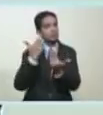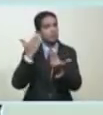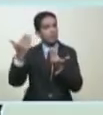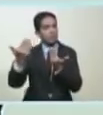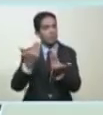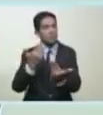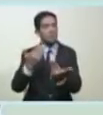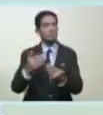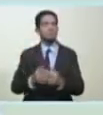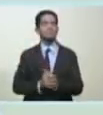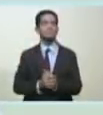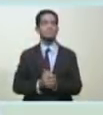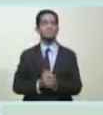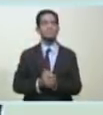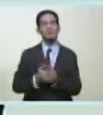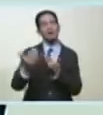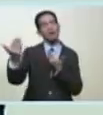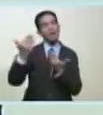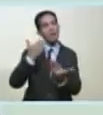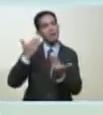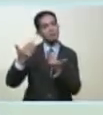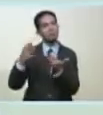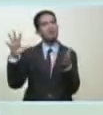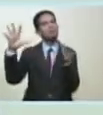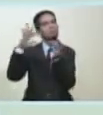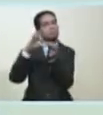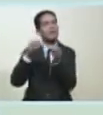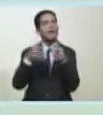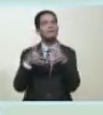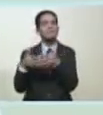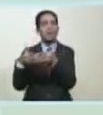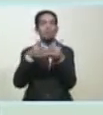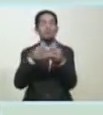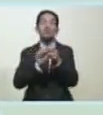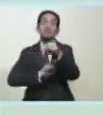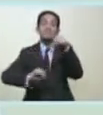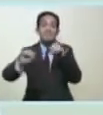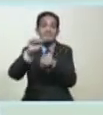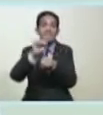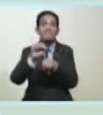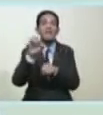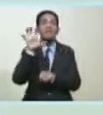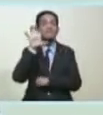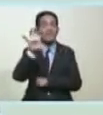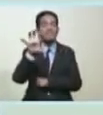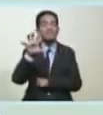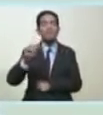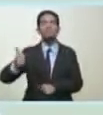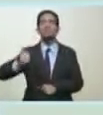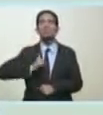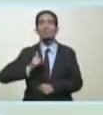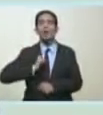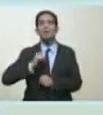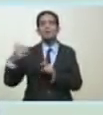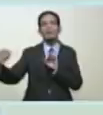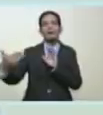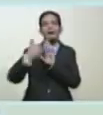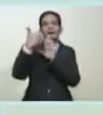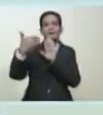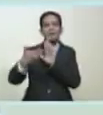Avanzar en las relaciones con los Estados Unidos y defender a nuestra patria de cualquier agresión, de toda